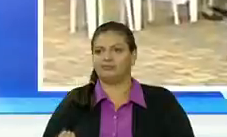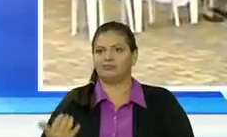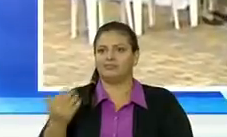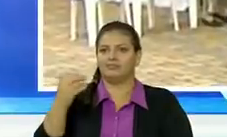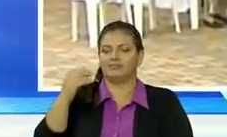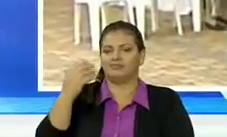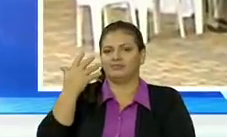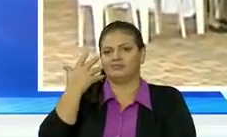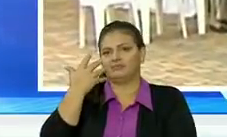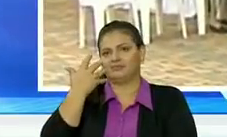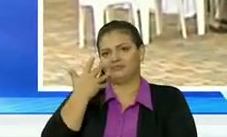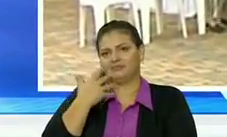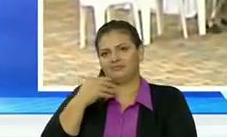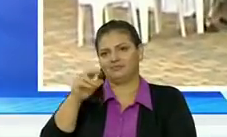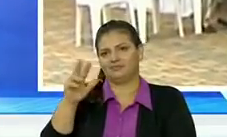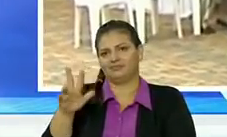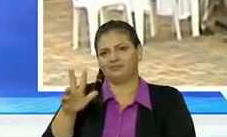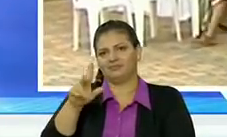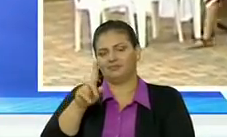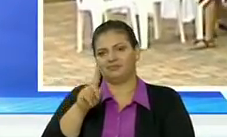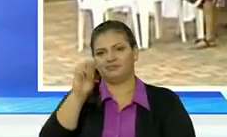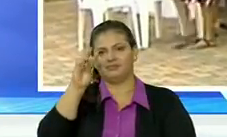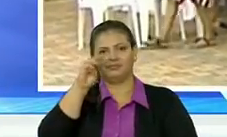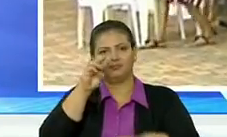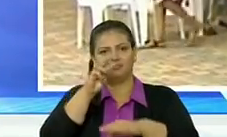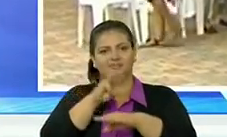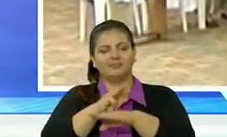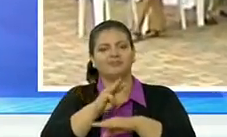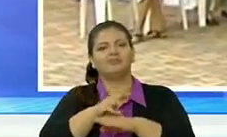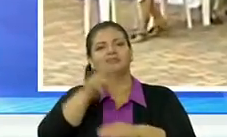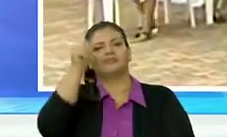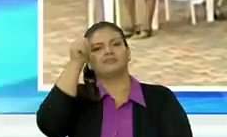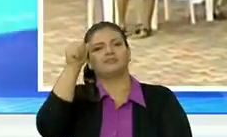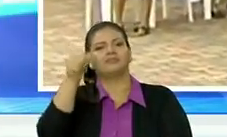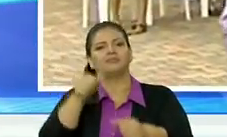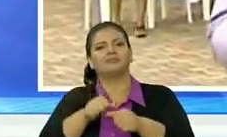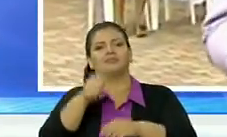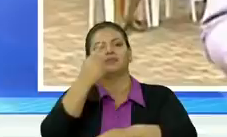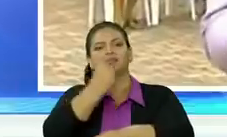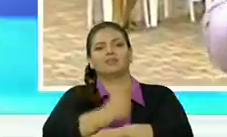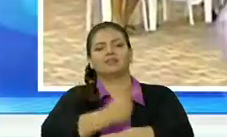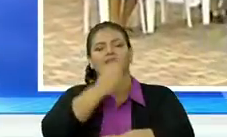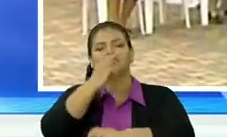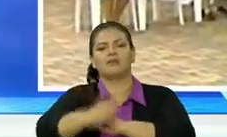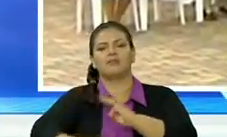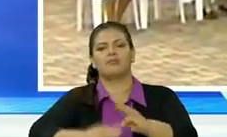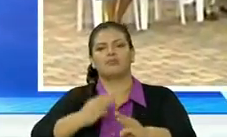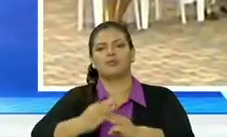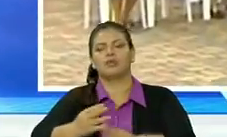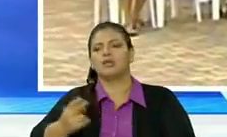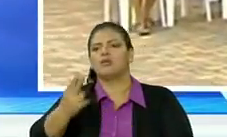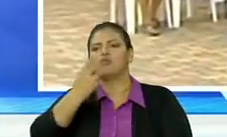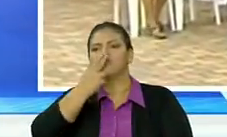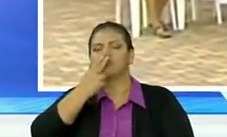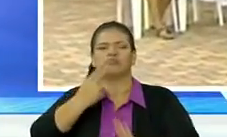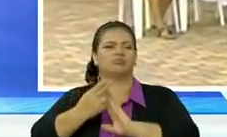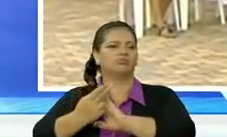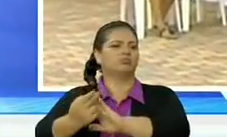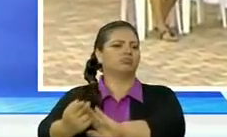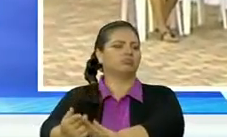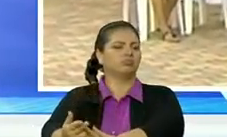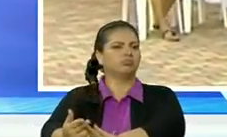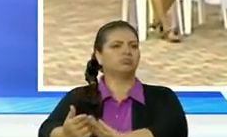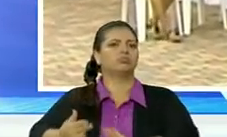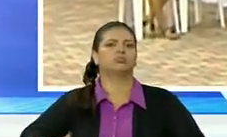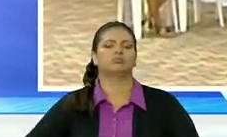Nosotros informándoles de las recomendaciones, ustedes en casa, si tienen familiares, para que eviten y traten de ya no consumir cigarrillos.